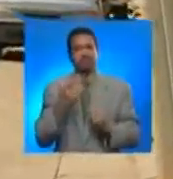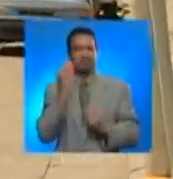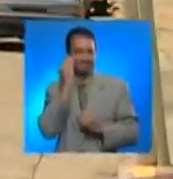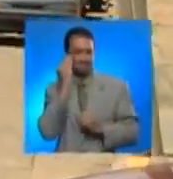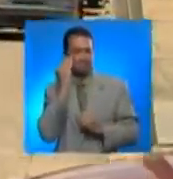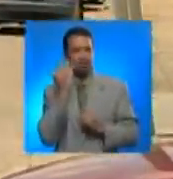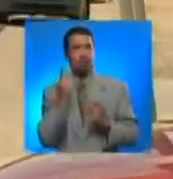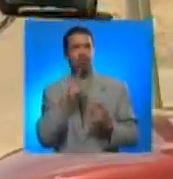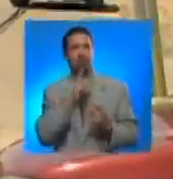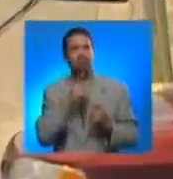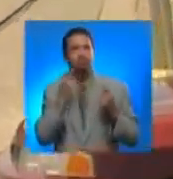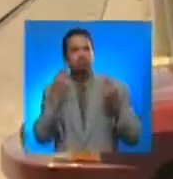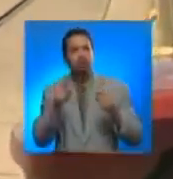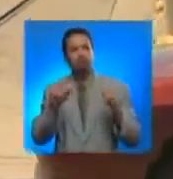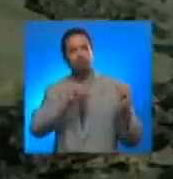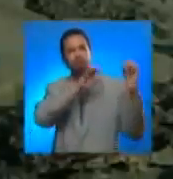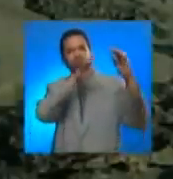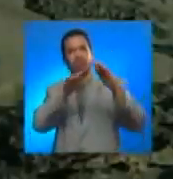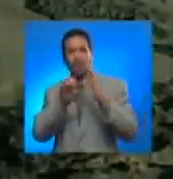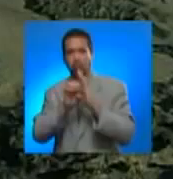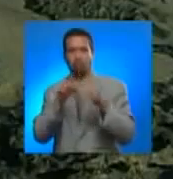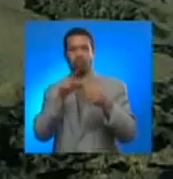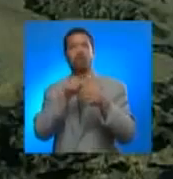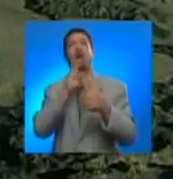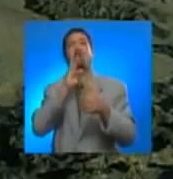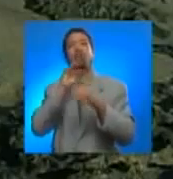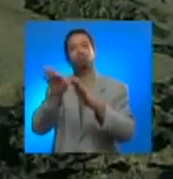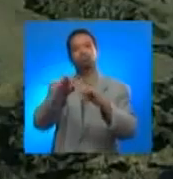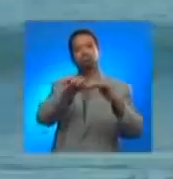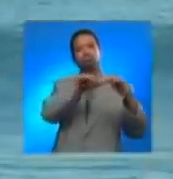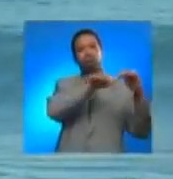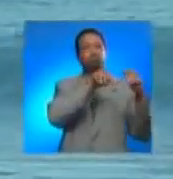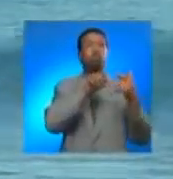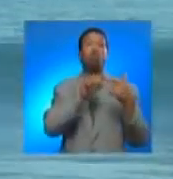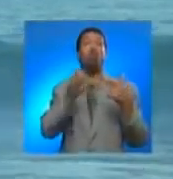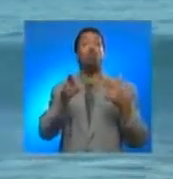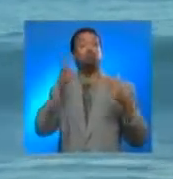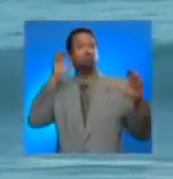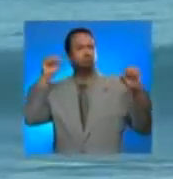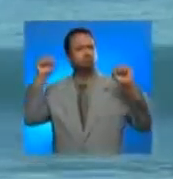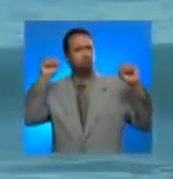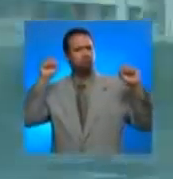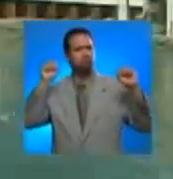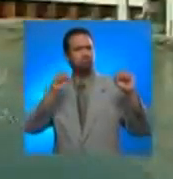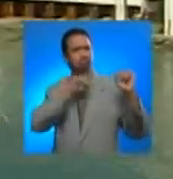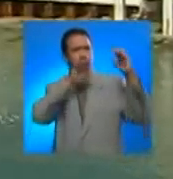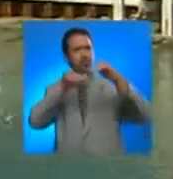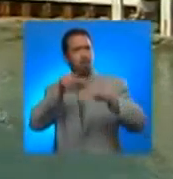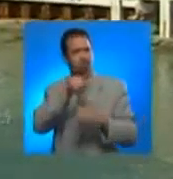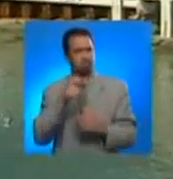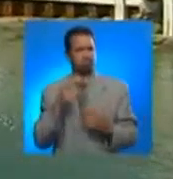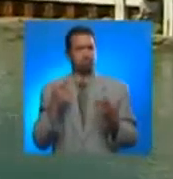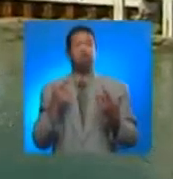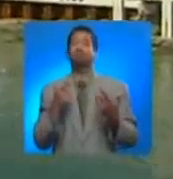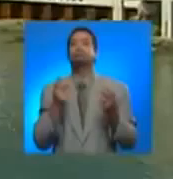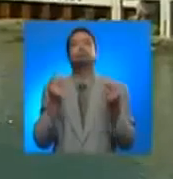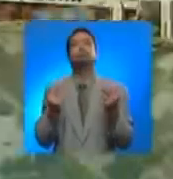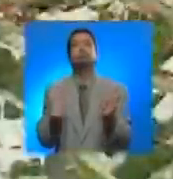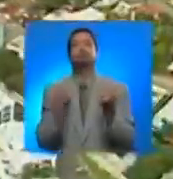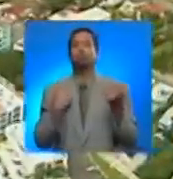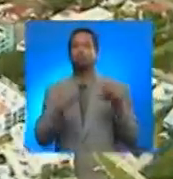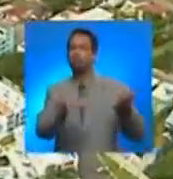en el 1918 como en el 1867, el tsunami empezó a azotar algunas partes de nuestra costa